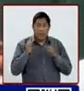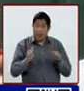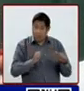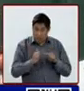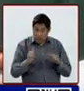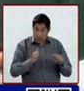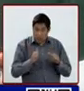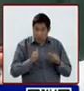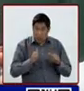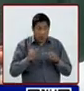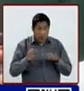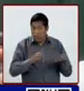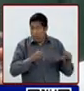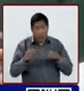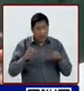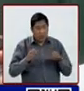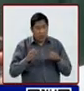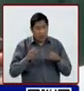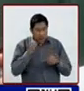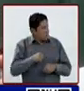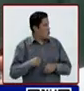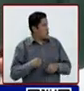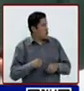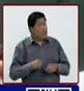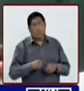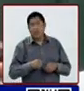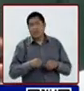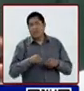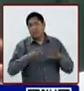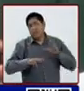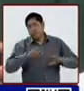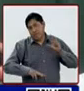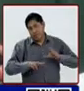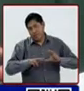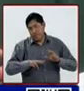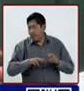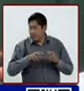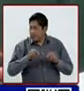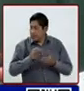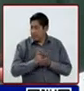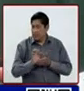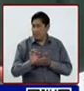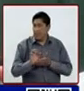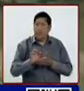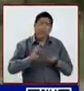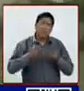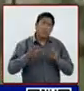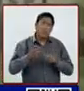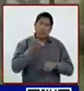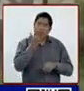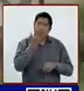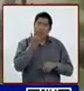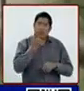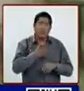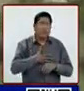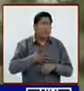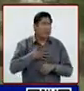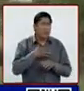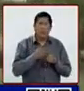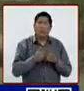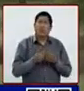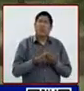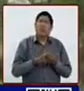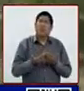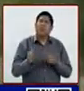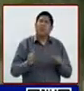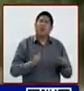acción, lo cual ha derivado en una reacción inadecuada, totalmente reprochable, en la que se convierte un delito. Por favor, si nos puede explicar cómo fue